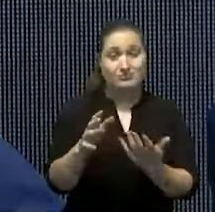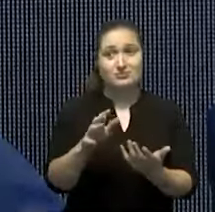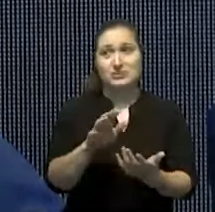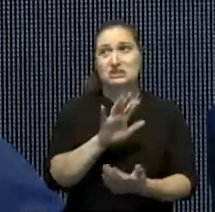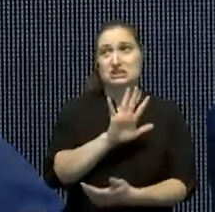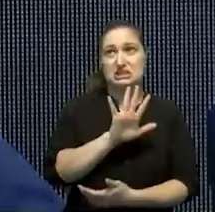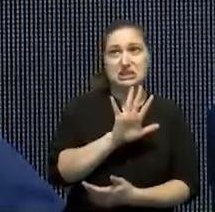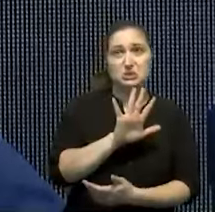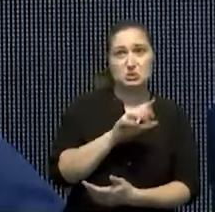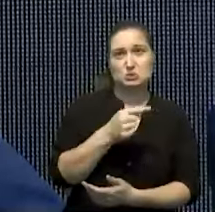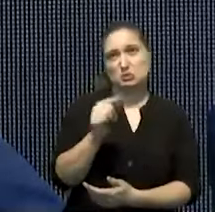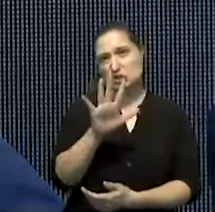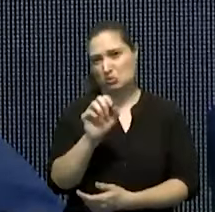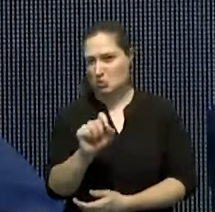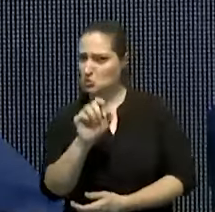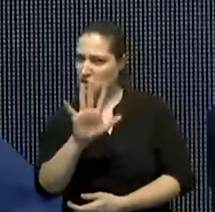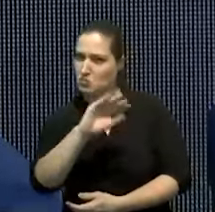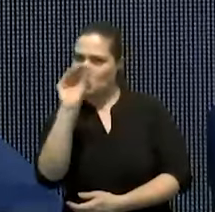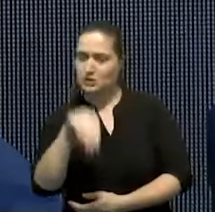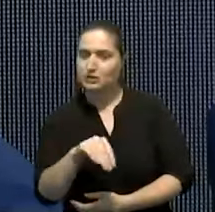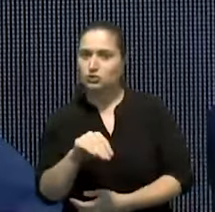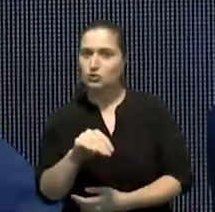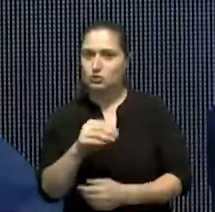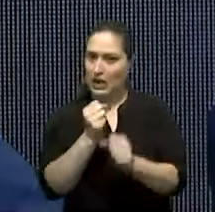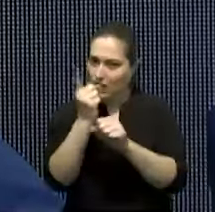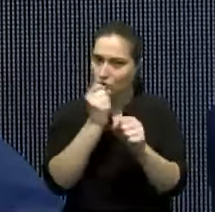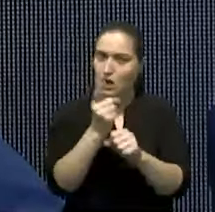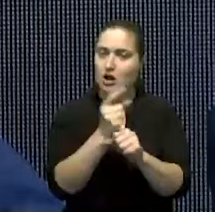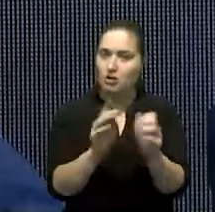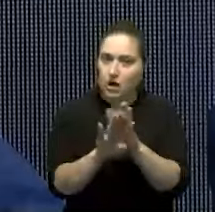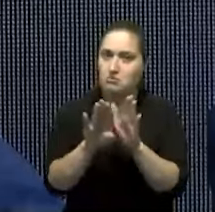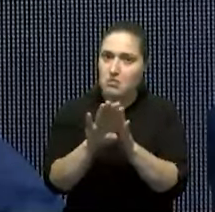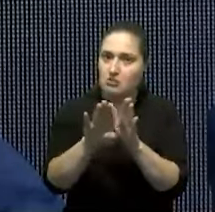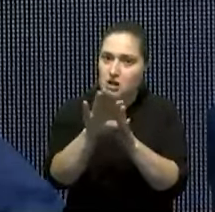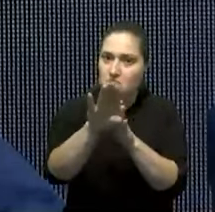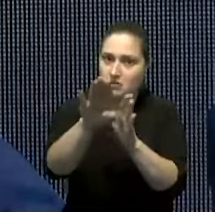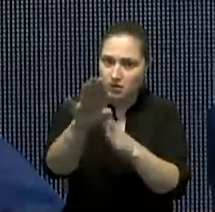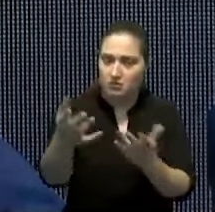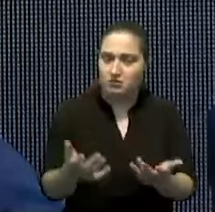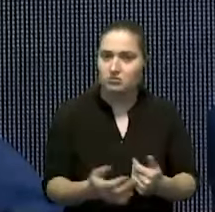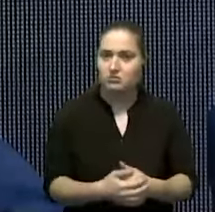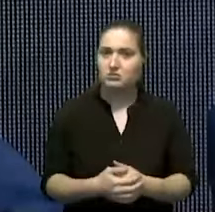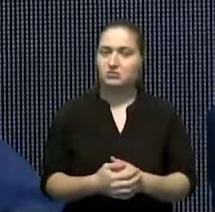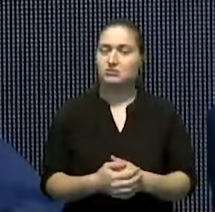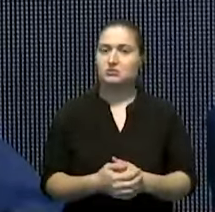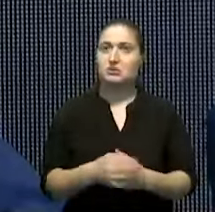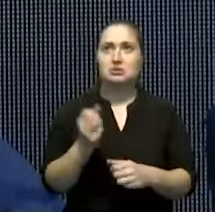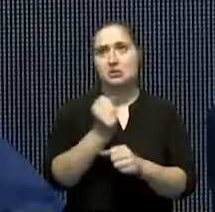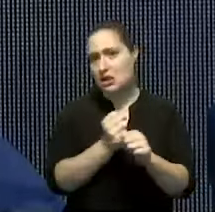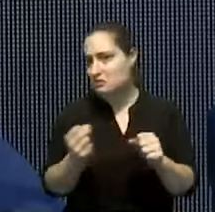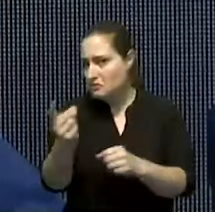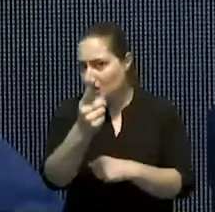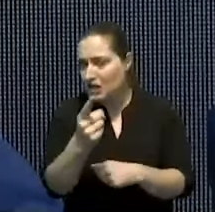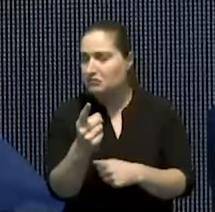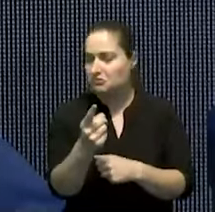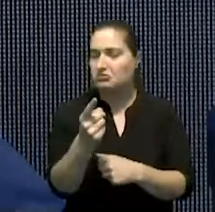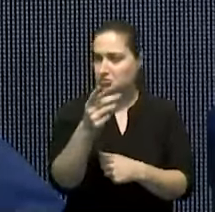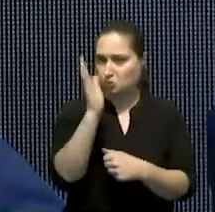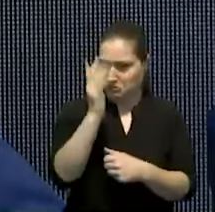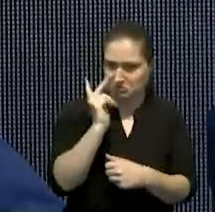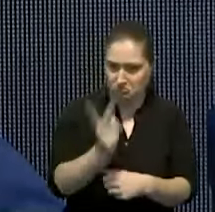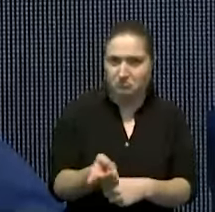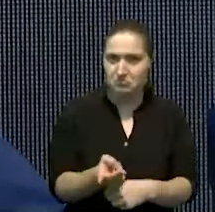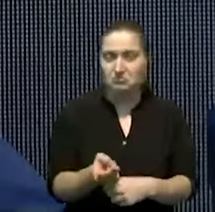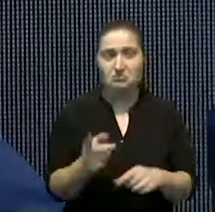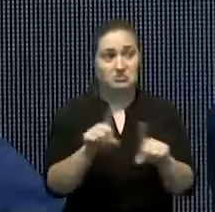entre un 5 y 5.5 por al año con las estimaciones que tenemos el año que viene y de hecho lo pueden ver porque